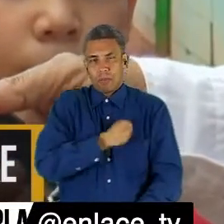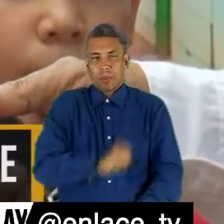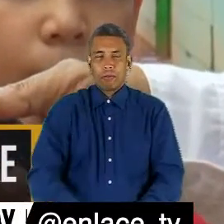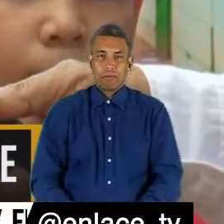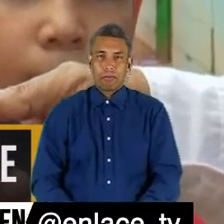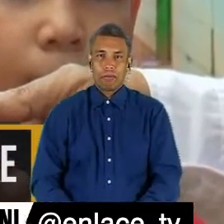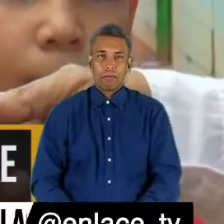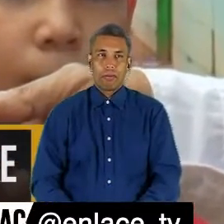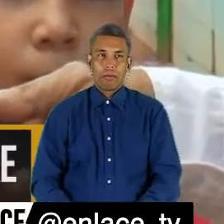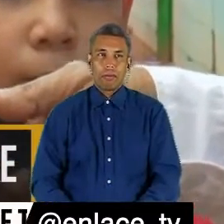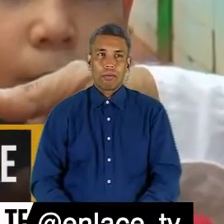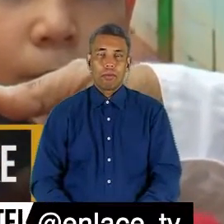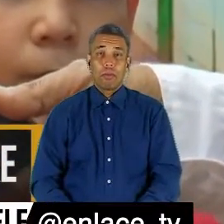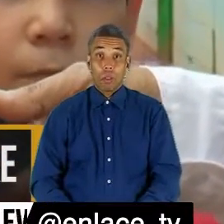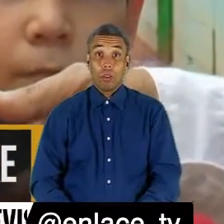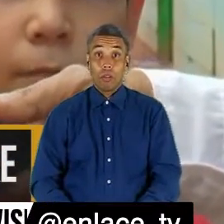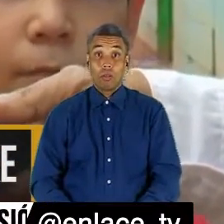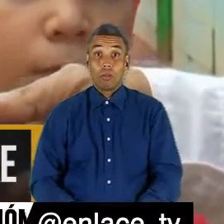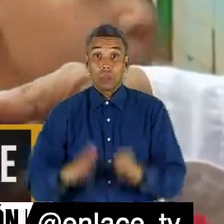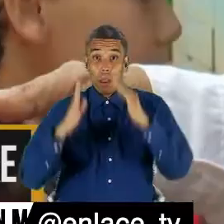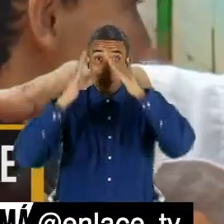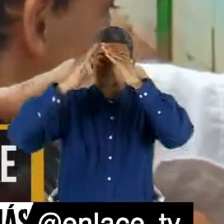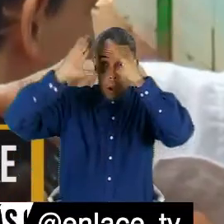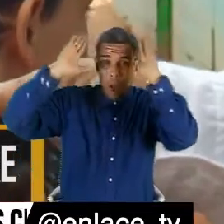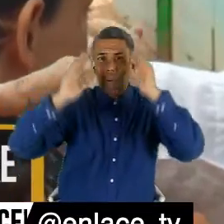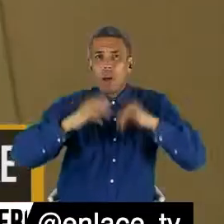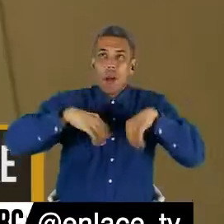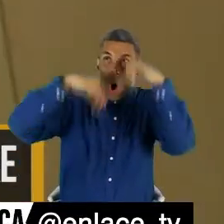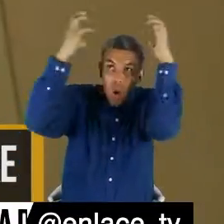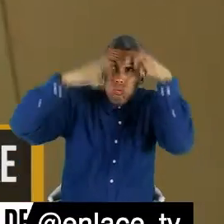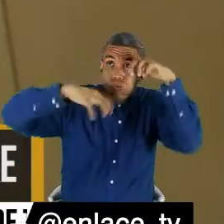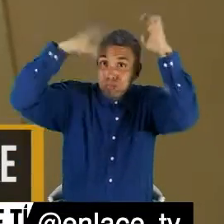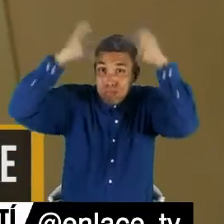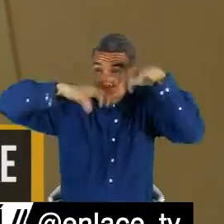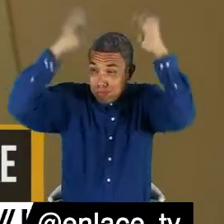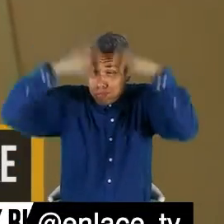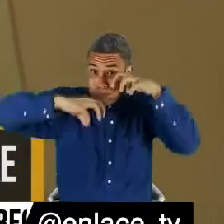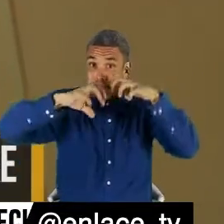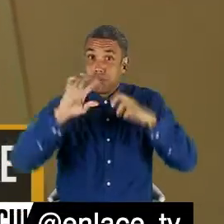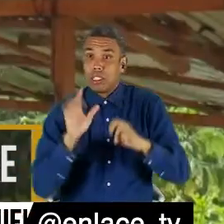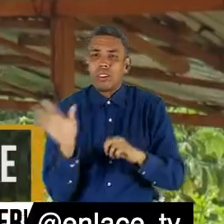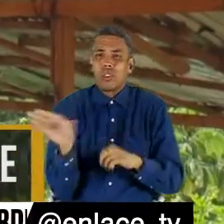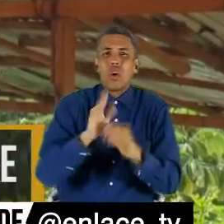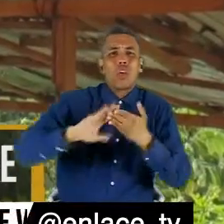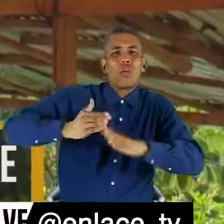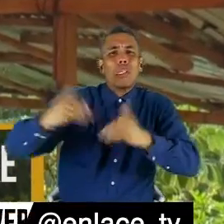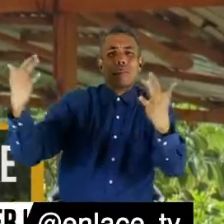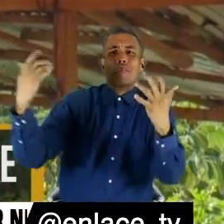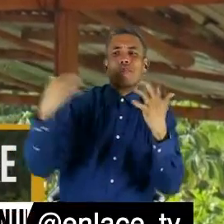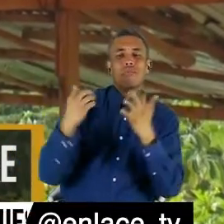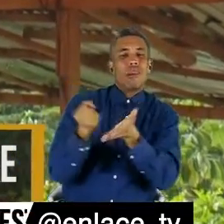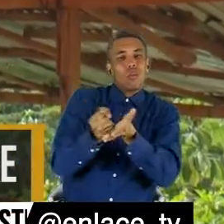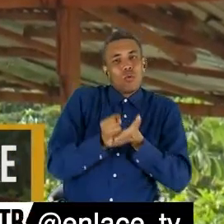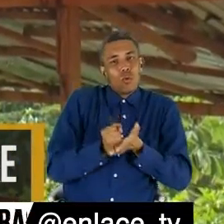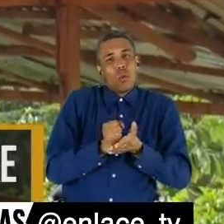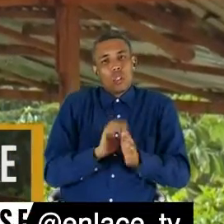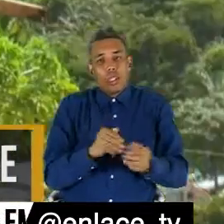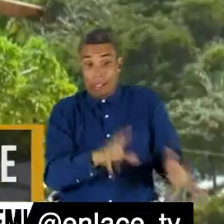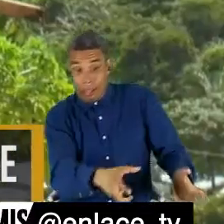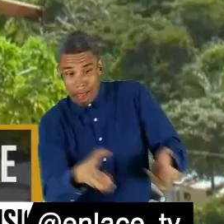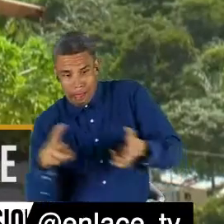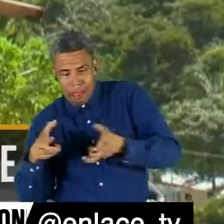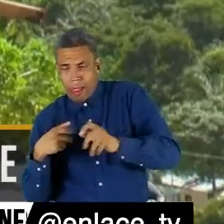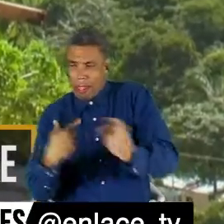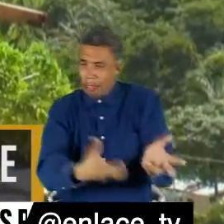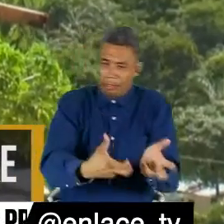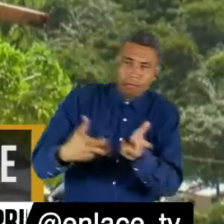madrugada siempre los vecinos se pararon a ayudarme a sacar las cosas, a moverlas para que no me terminaran de mojar todo, pero casi todo fue mojado. Que por favor el bienestar me apoye,